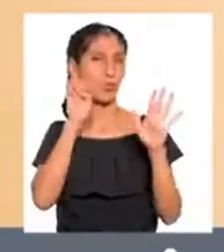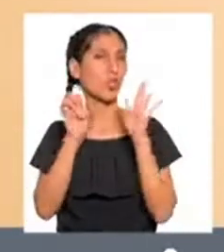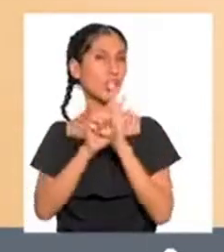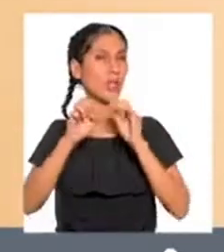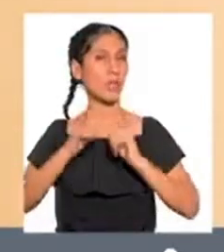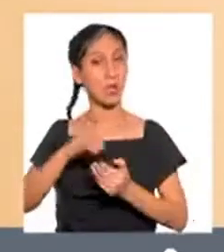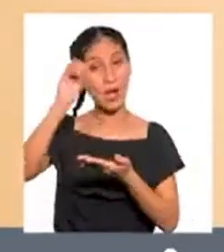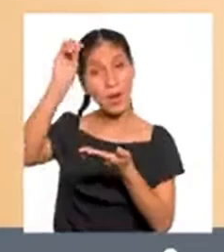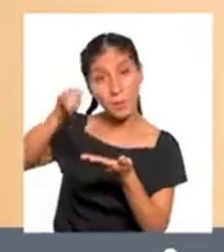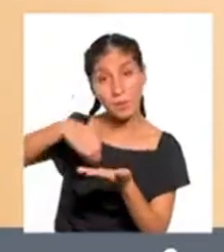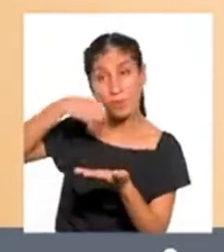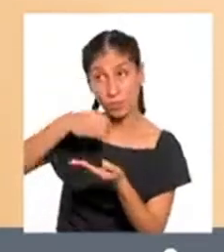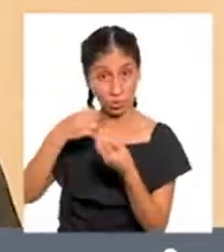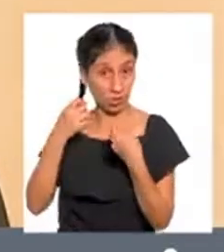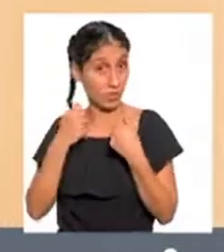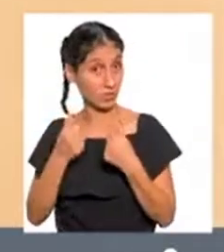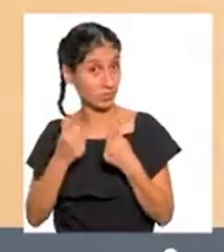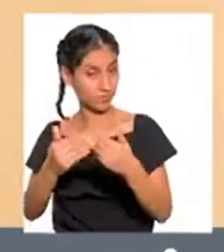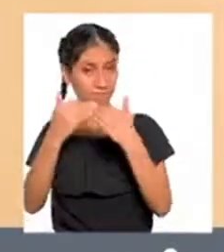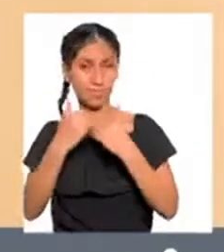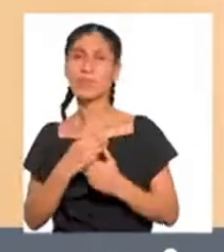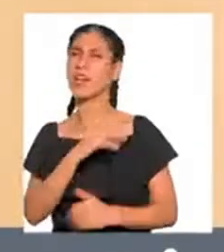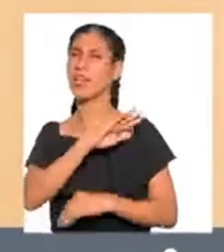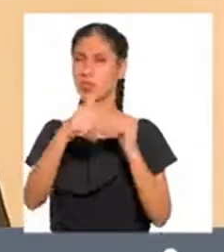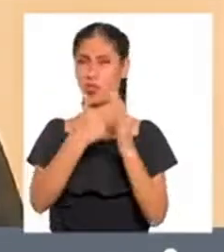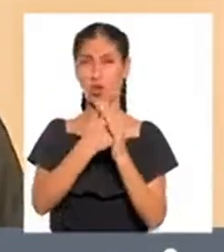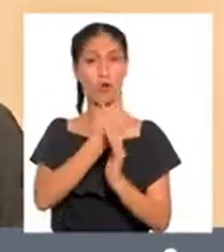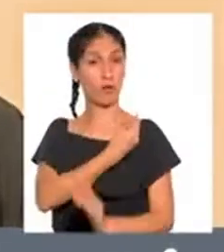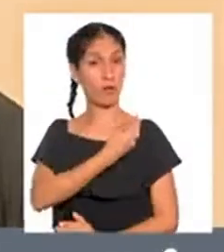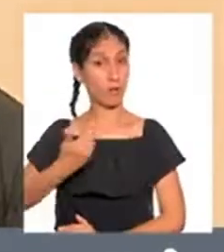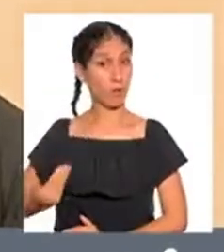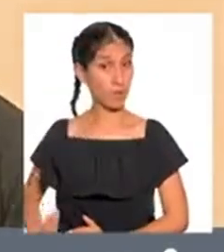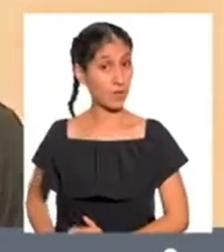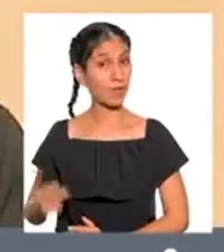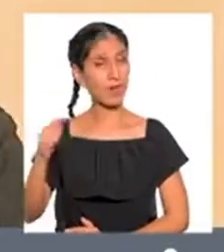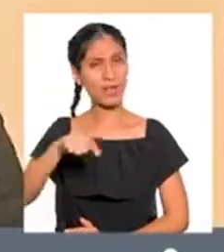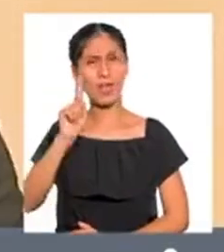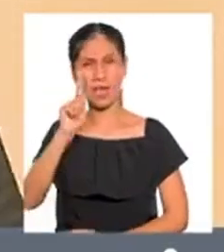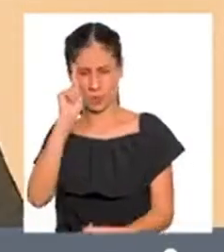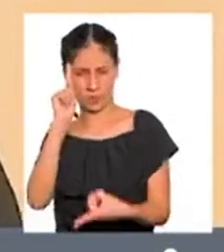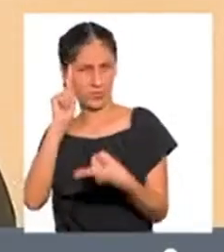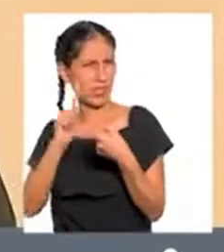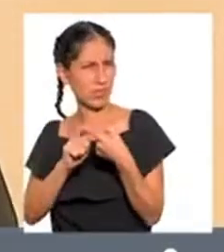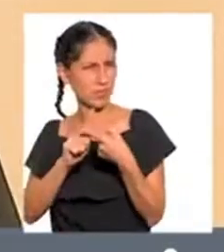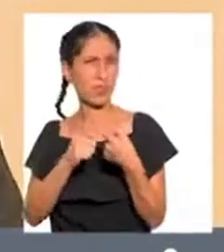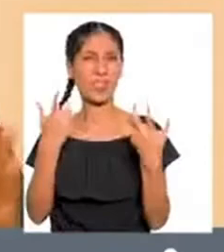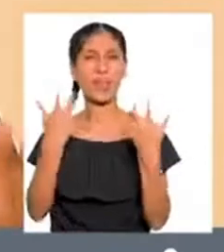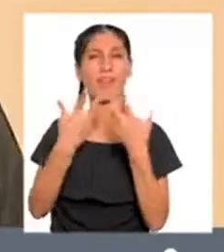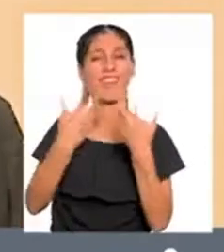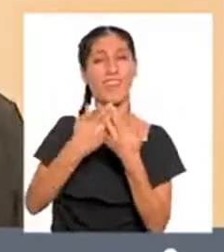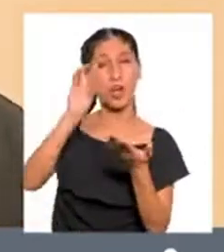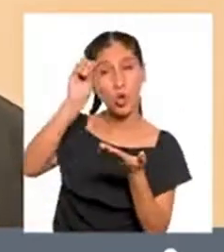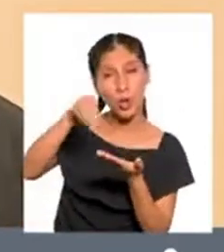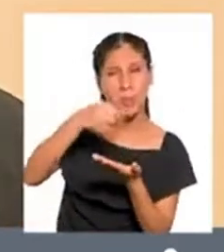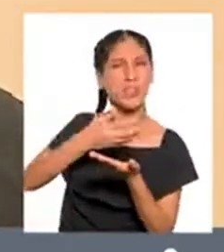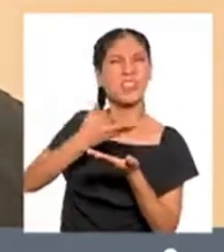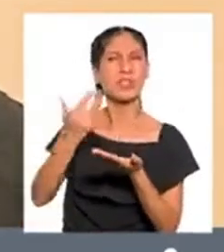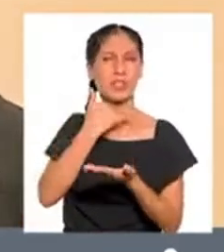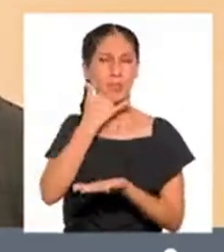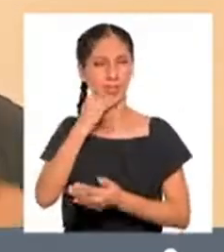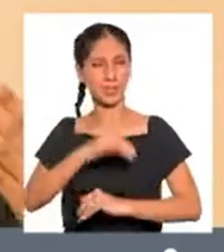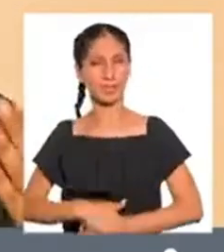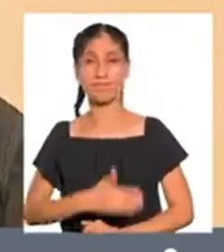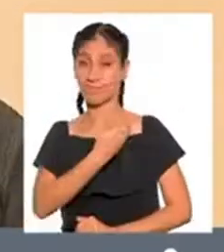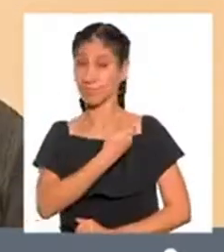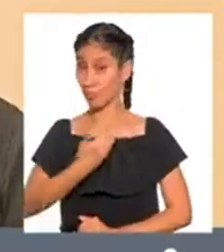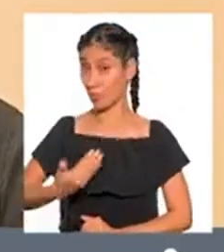ejemplo, alimentándonos mejor. El gobierno y la población tenemos un desafío frente a la alimentación. Por un lado, el